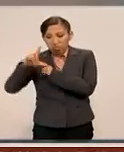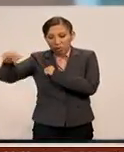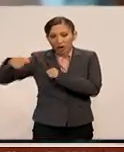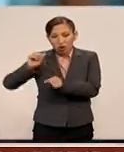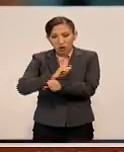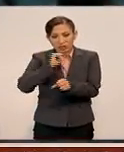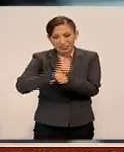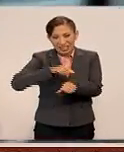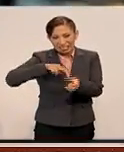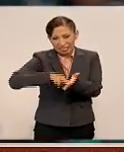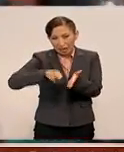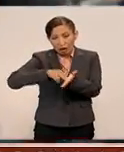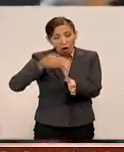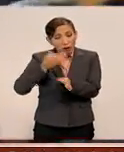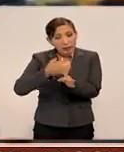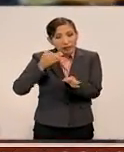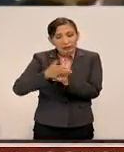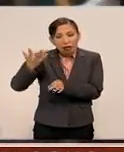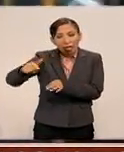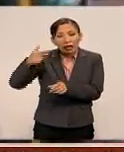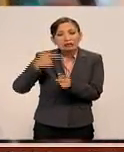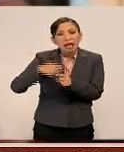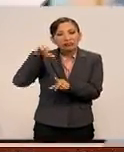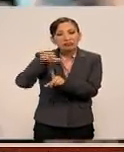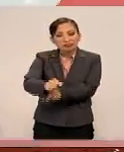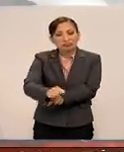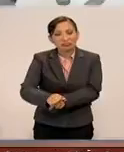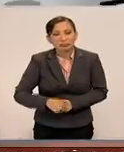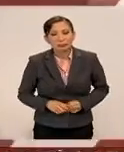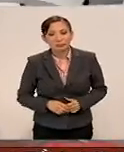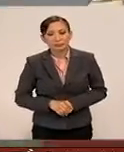auto color negro sin que hasta el momento haya sido detenido.